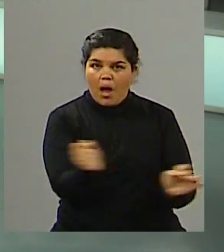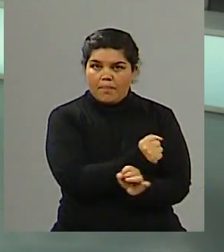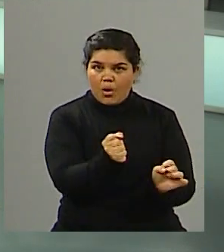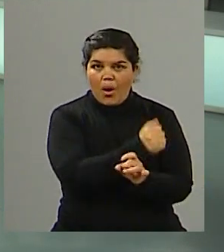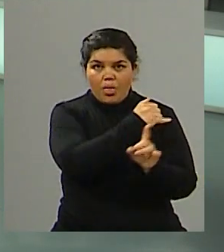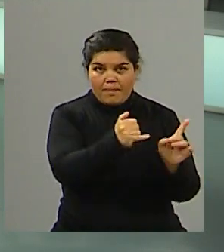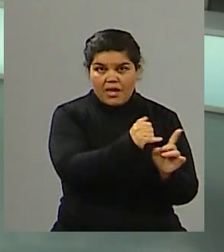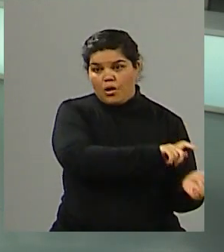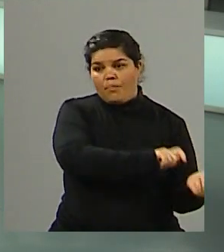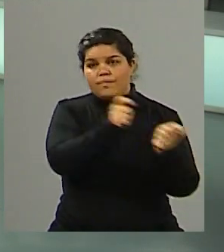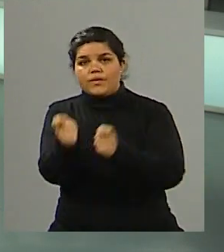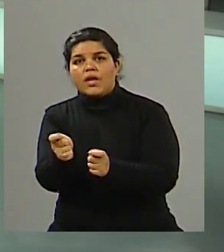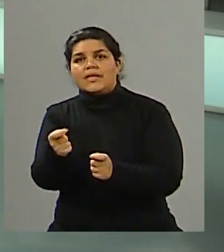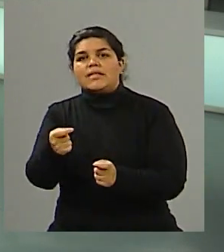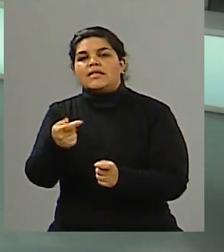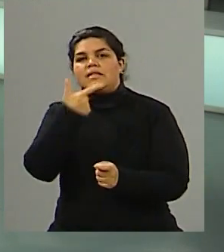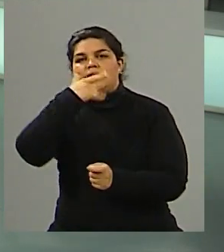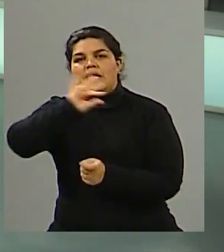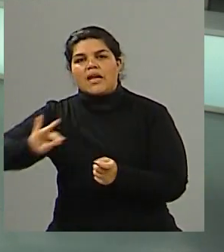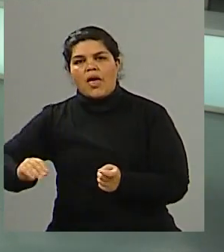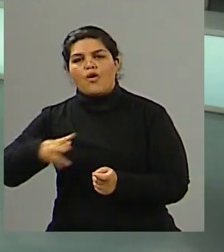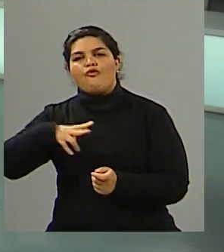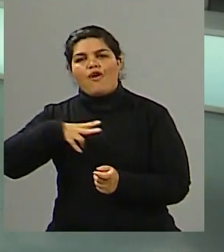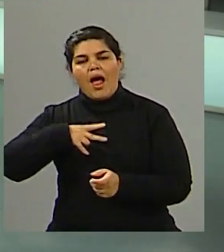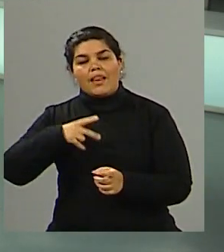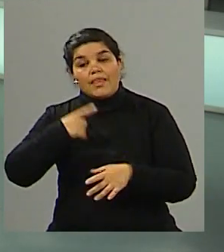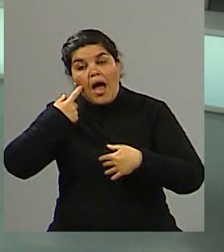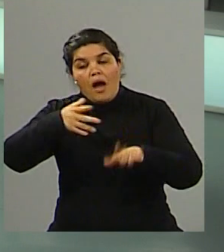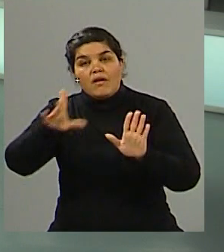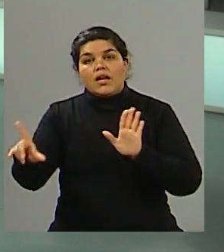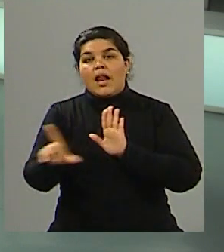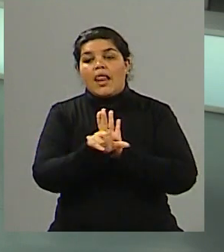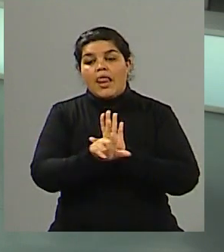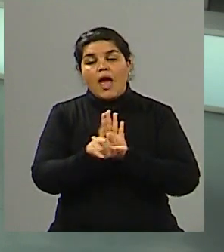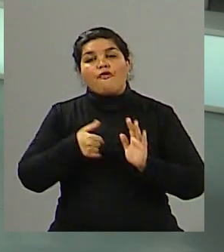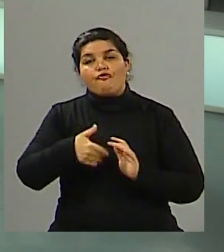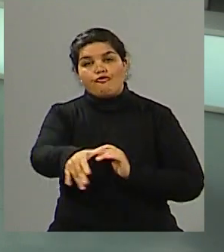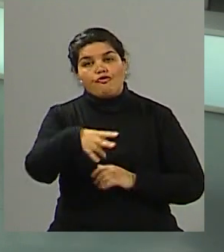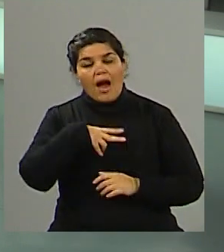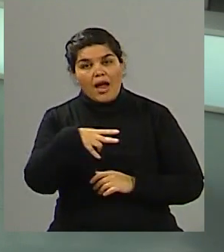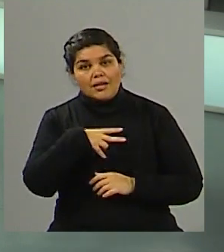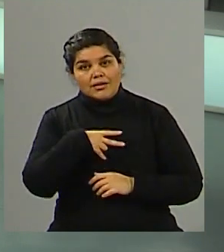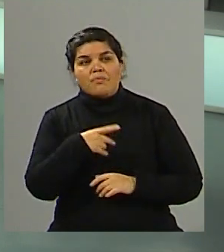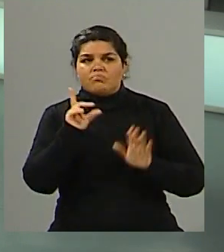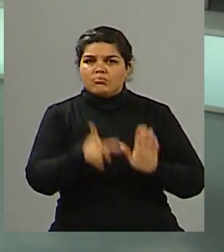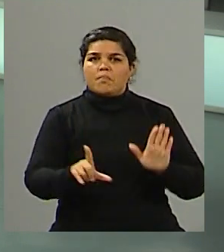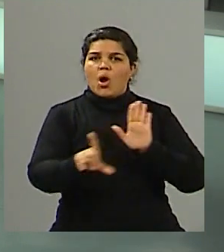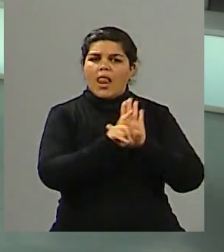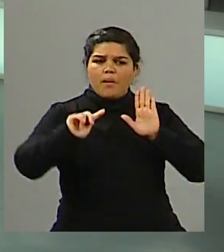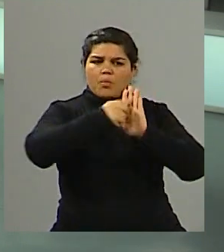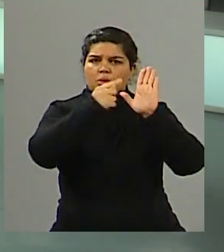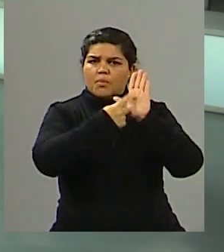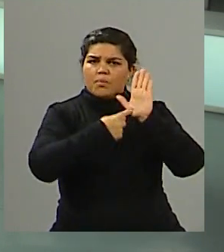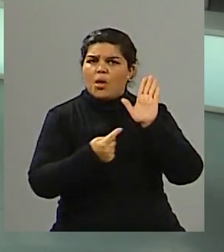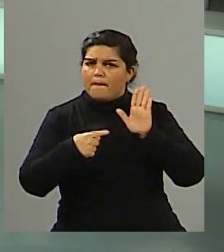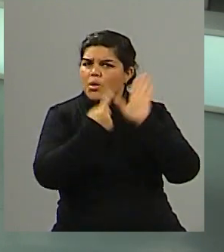que apruebe el Senado para que esto se convierta en ley, que son modificaciones a la ley vigente, en donde uno de los puntos más importantes es